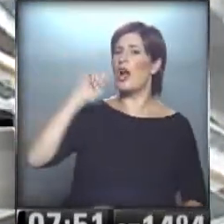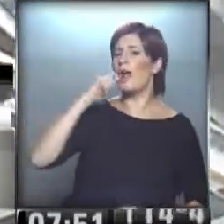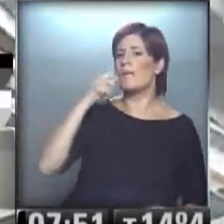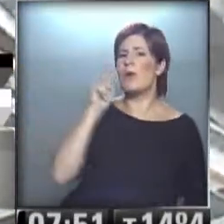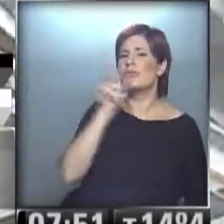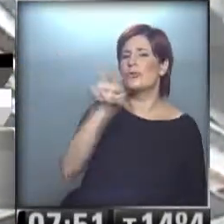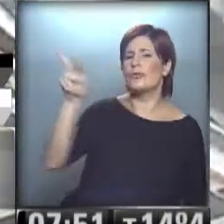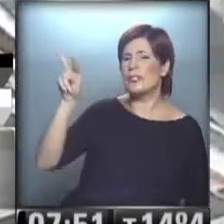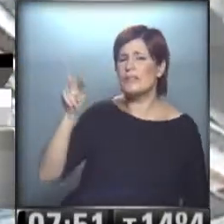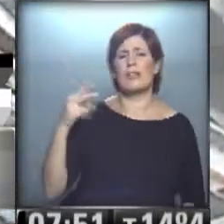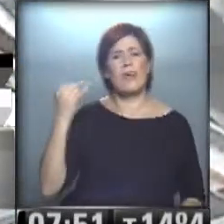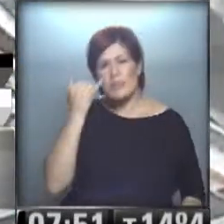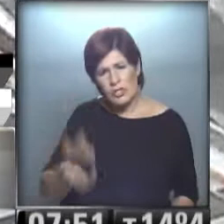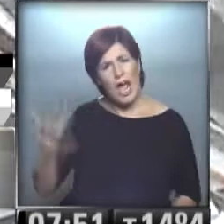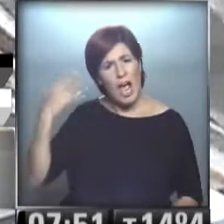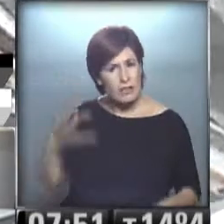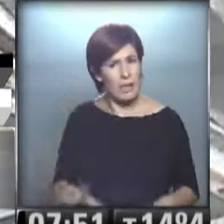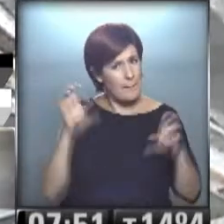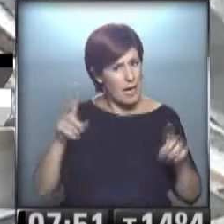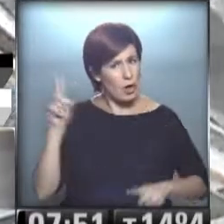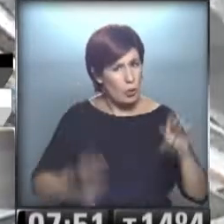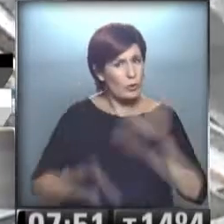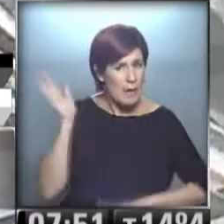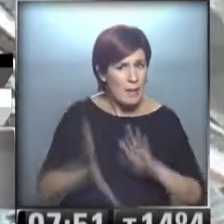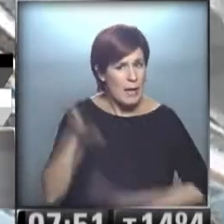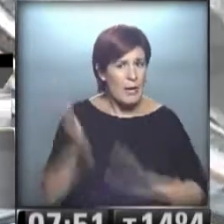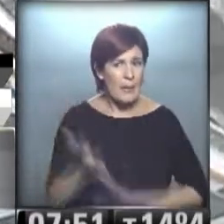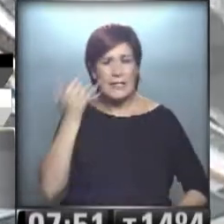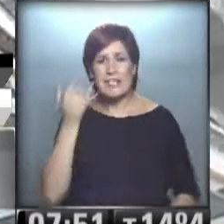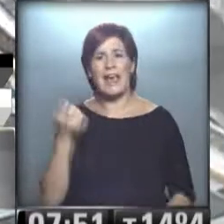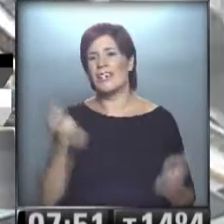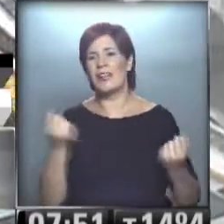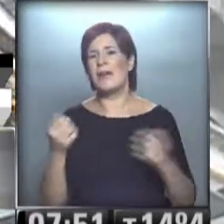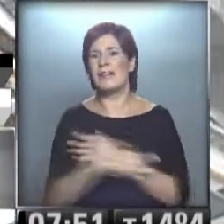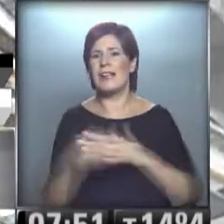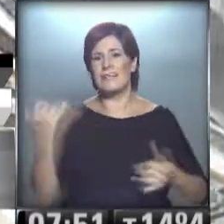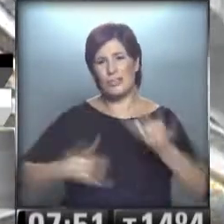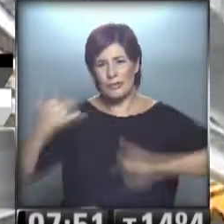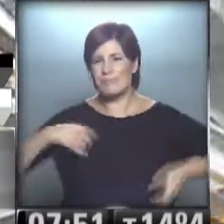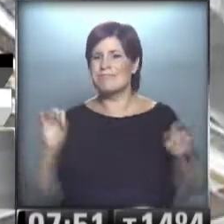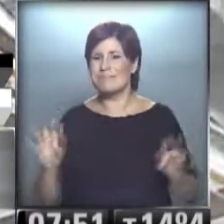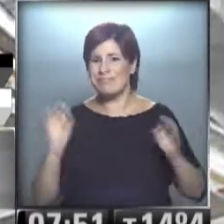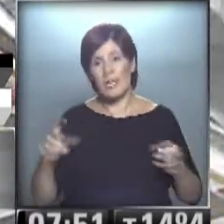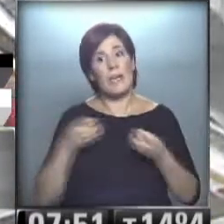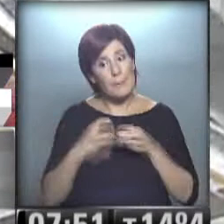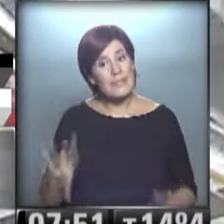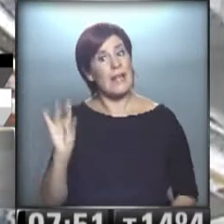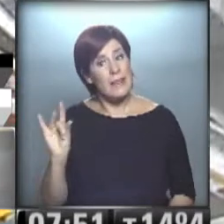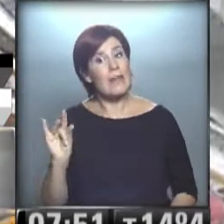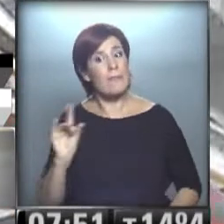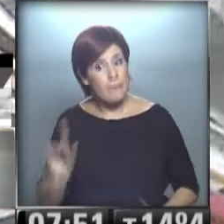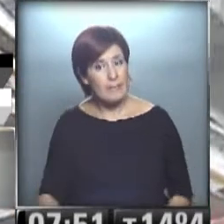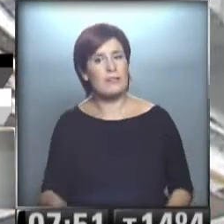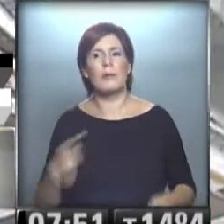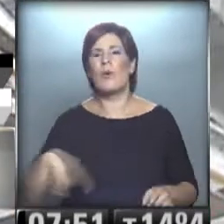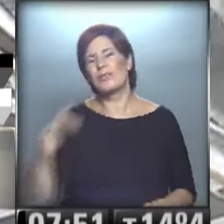gente salió a la calle, arrancó tempranísimo, ya nos contaba Emma recién cómo está el tránsito, empieza complicadito. Pero bueno, estamos